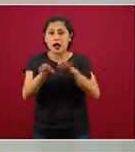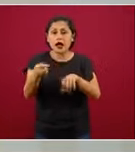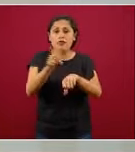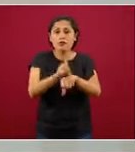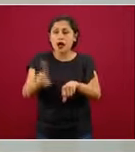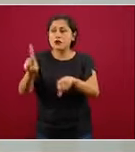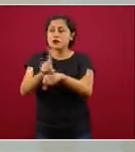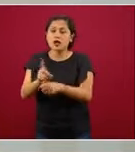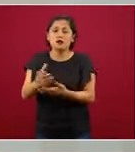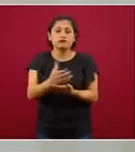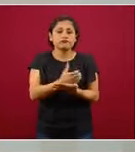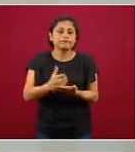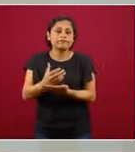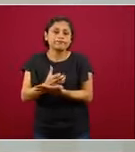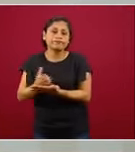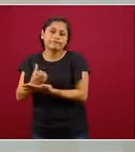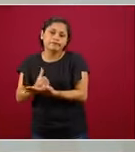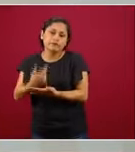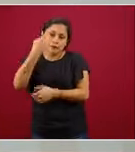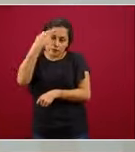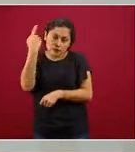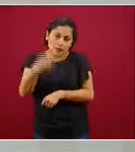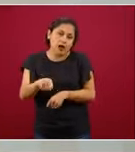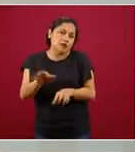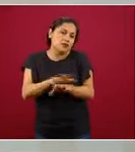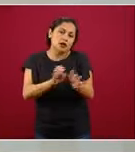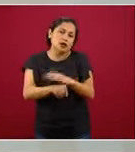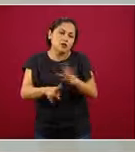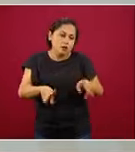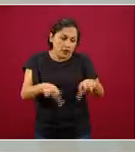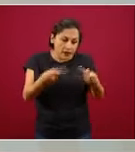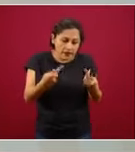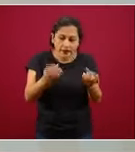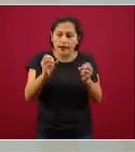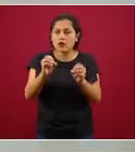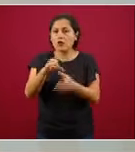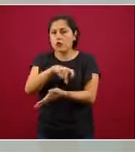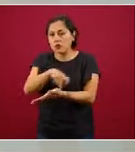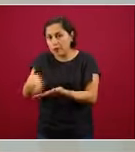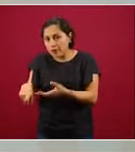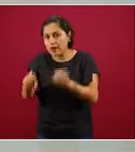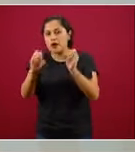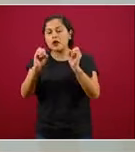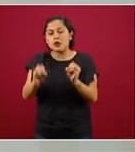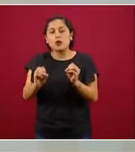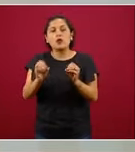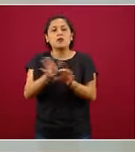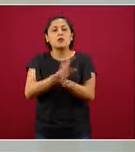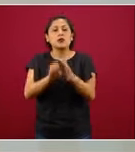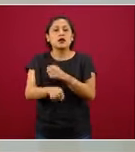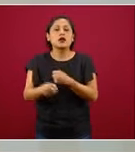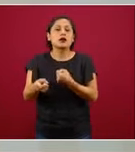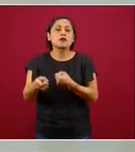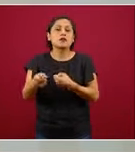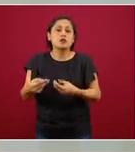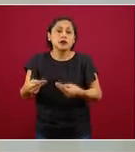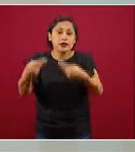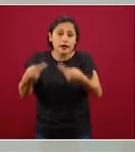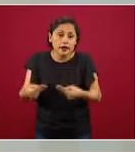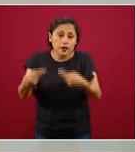el pago por un servicio, la venta de un producto o el funcionamiento de un establecimiento